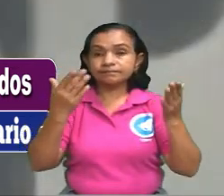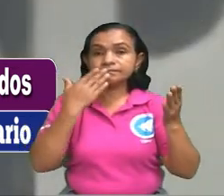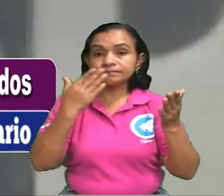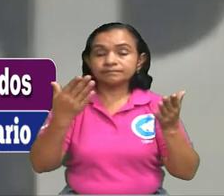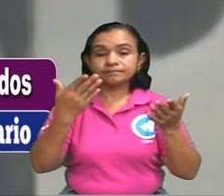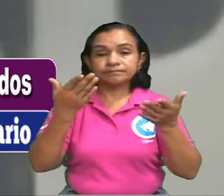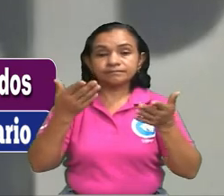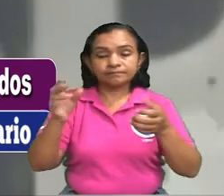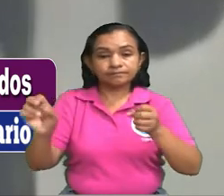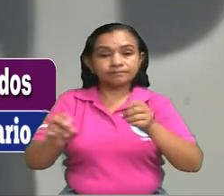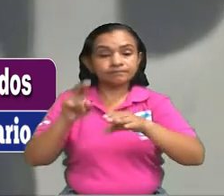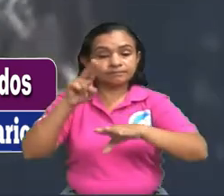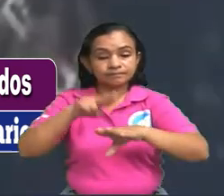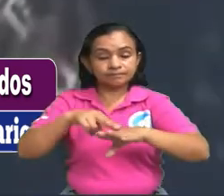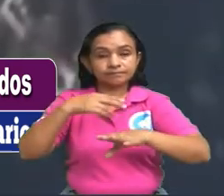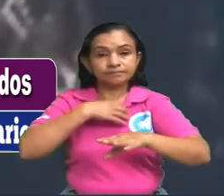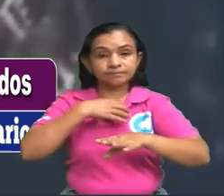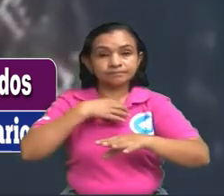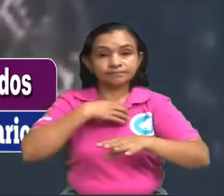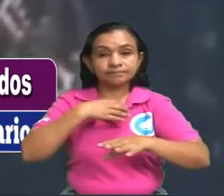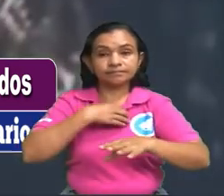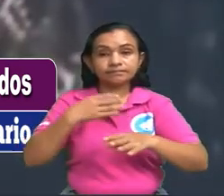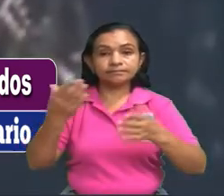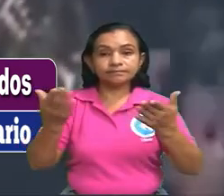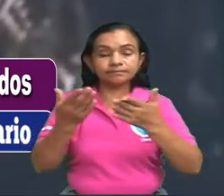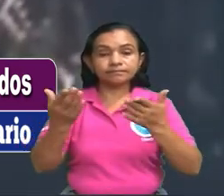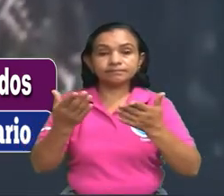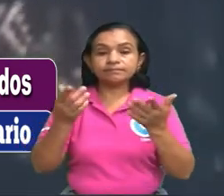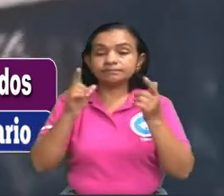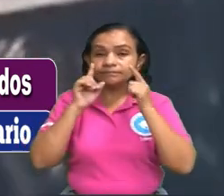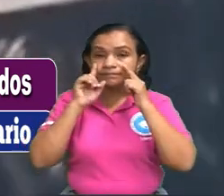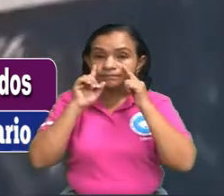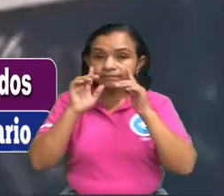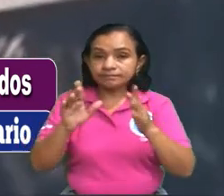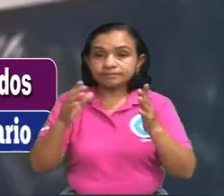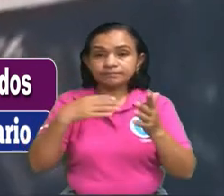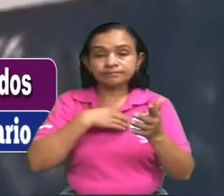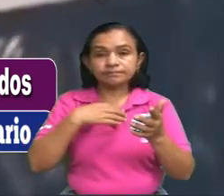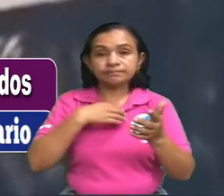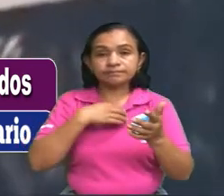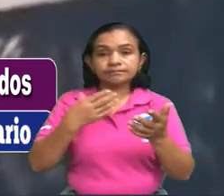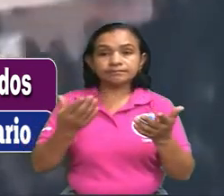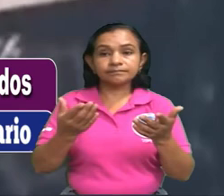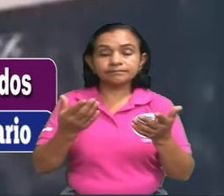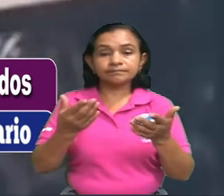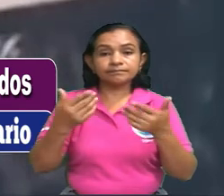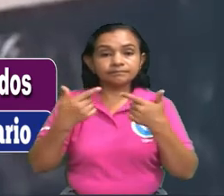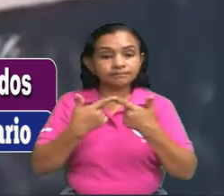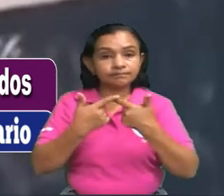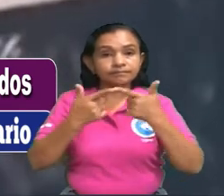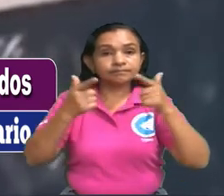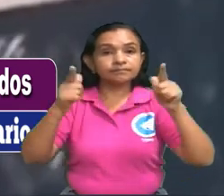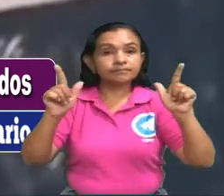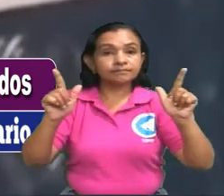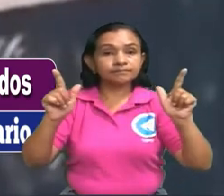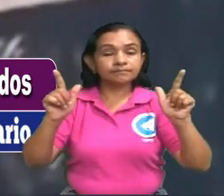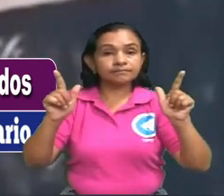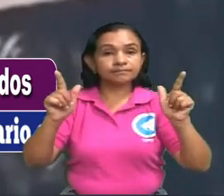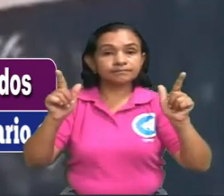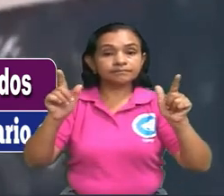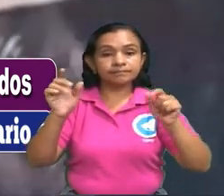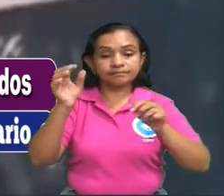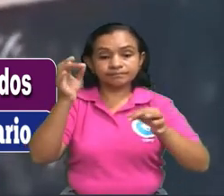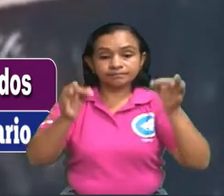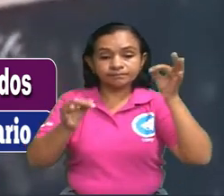el de nacionalismo, como el de soberanía, como el de independencia, justicia